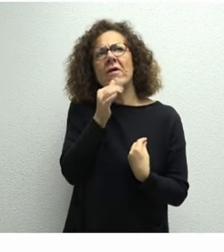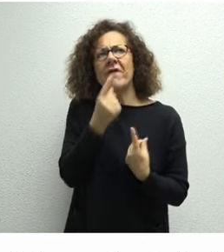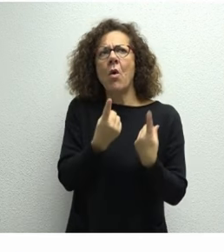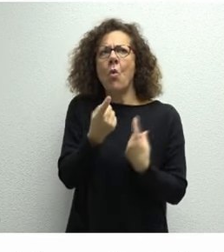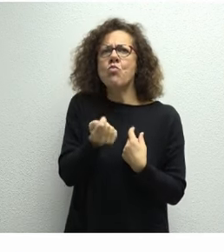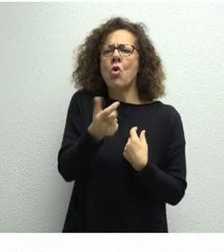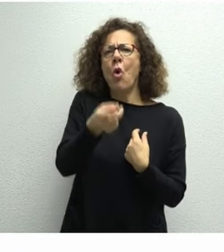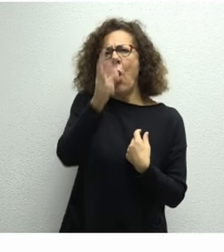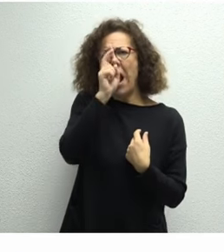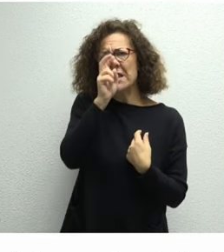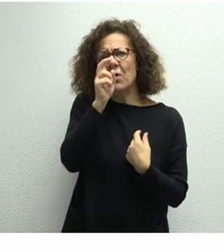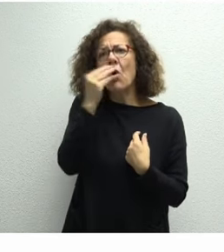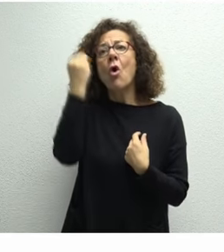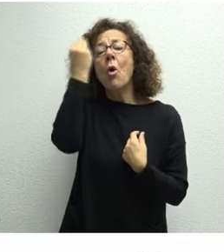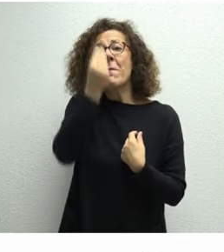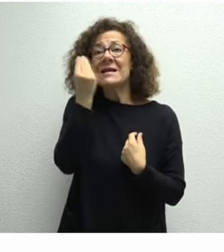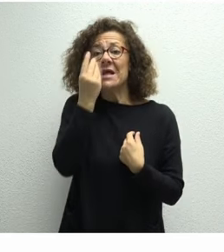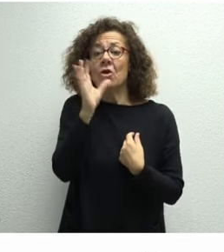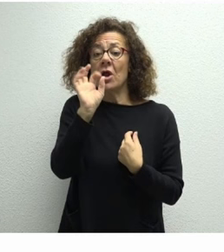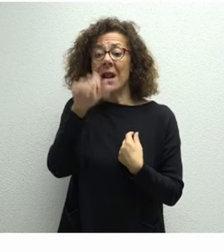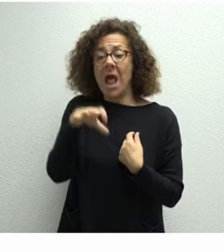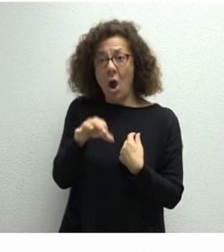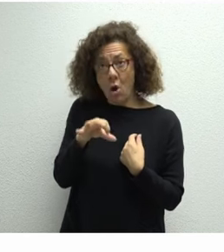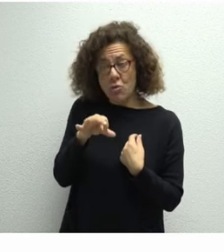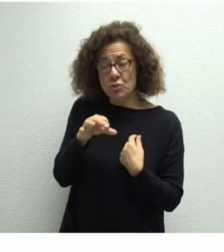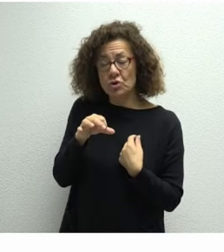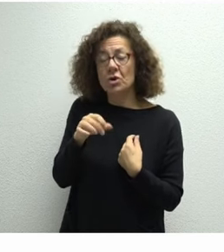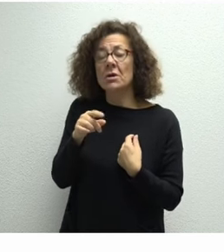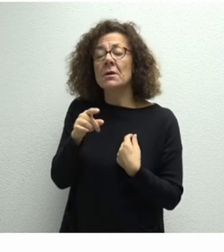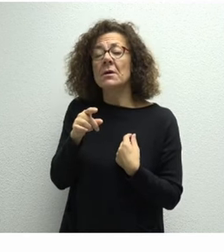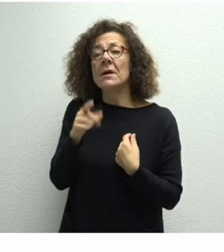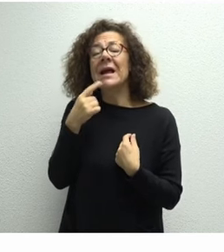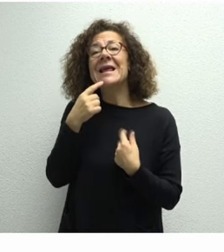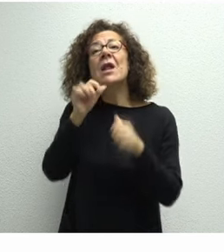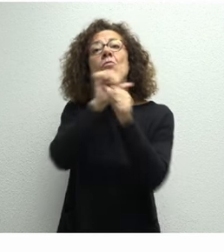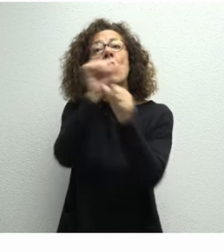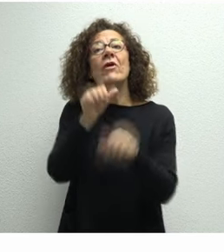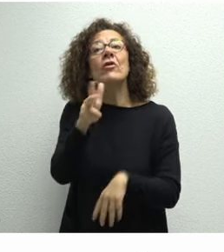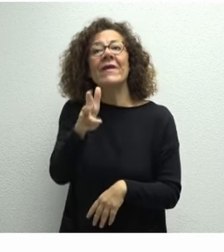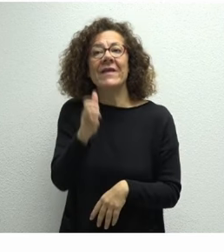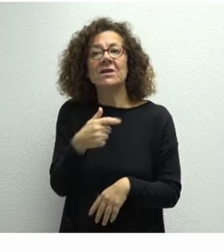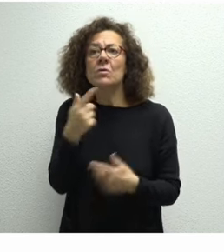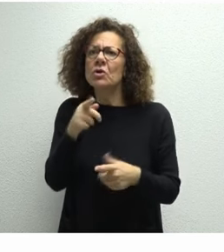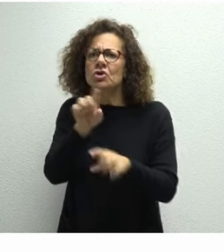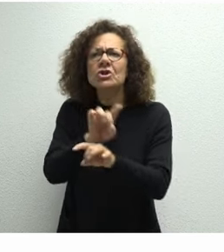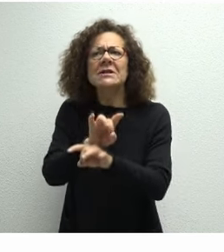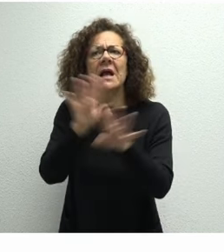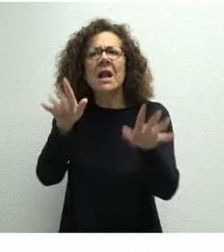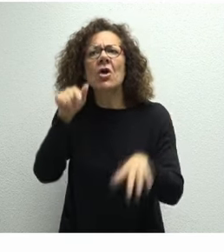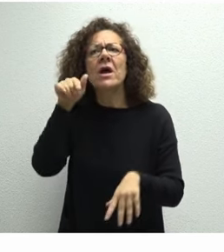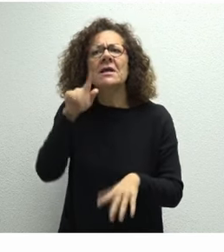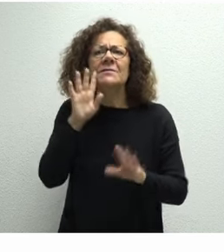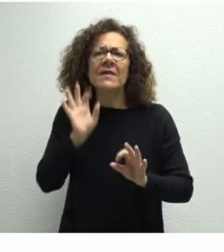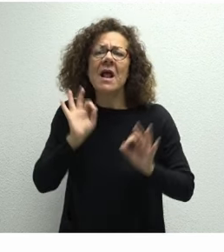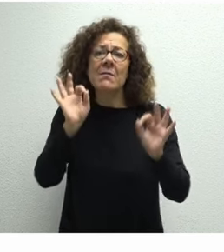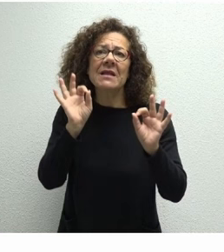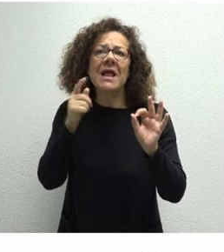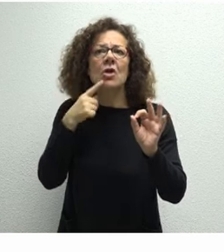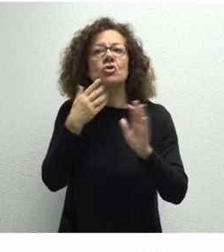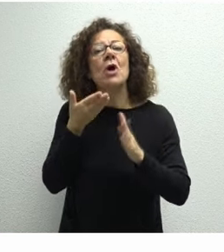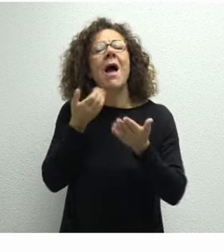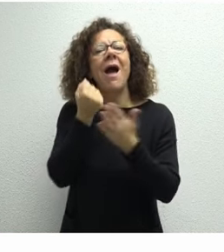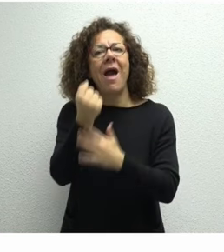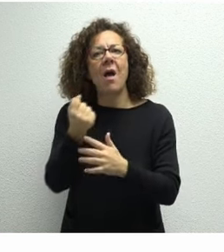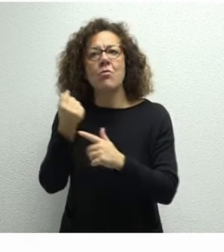tenemos en cuenta el Quality ra de la y el modelo de de la de de derechos no pero eso está claro y sobre todo el paradigma de apoyos